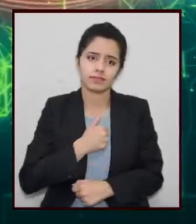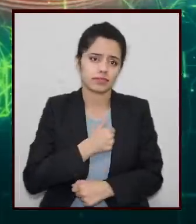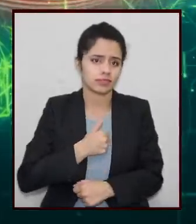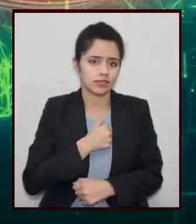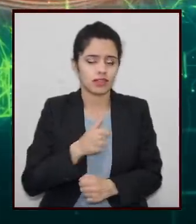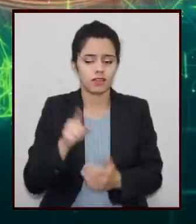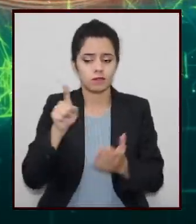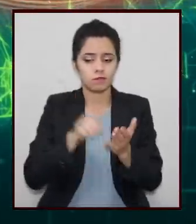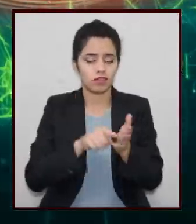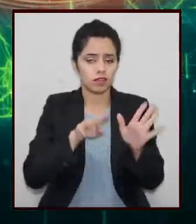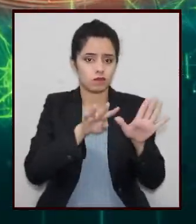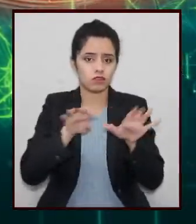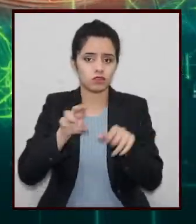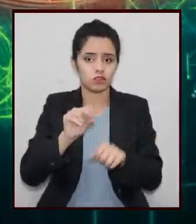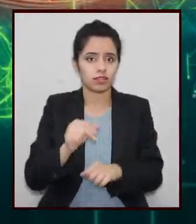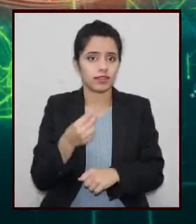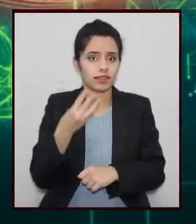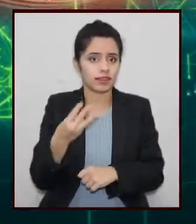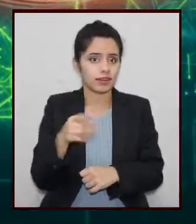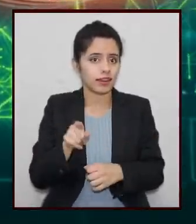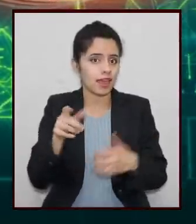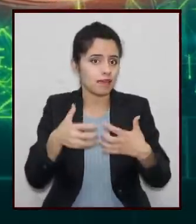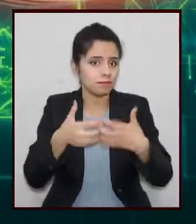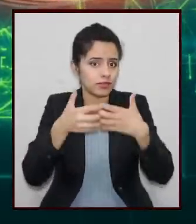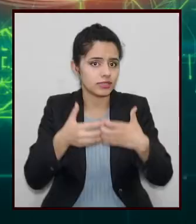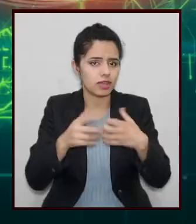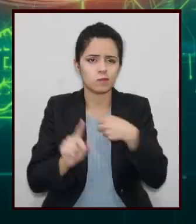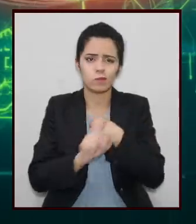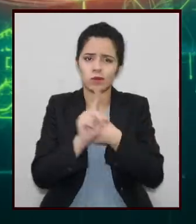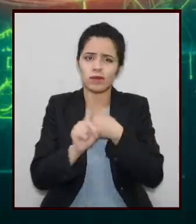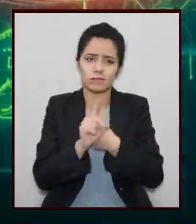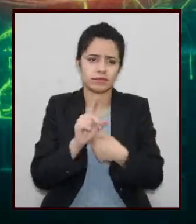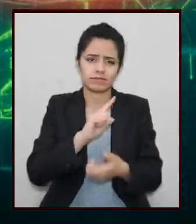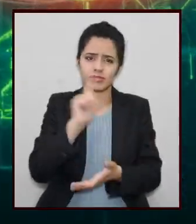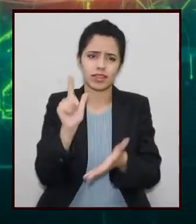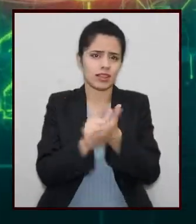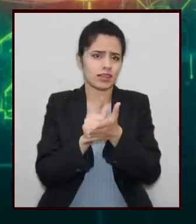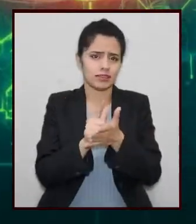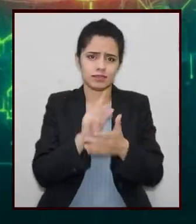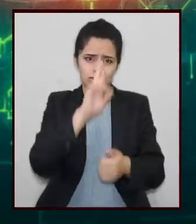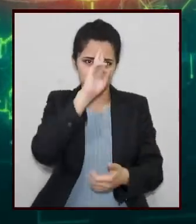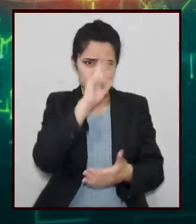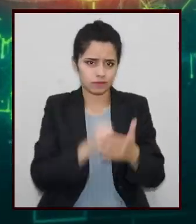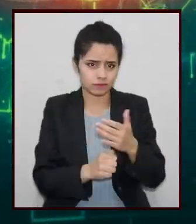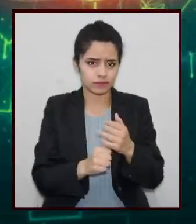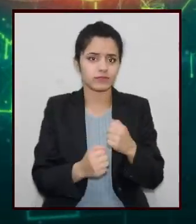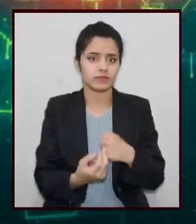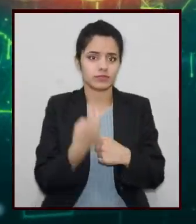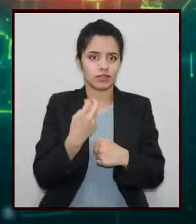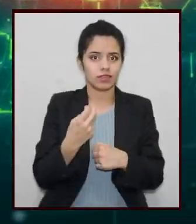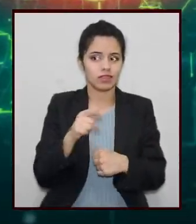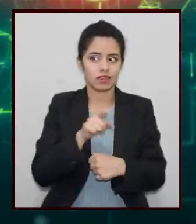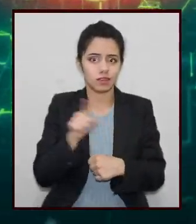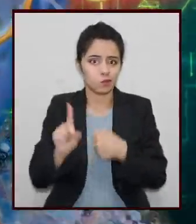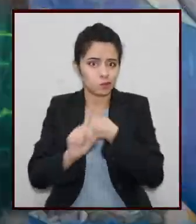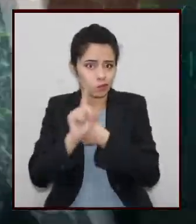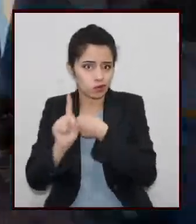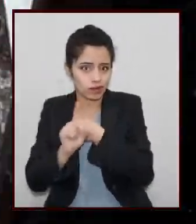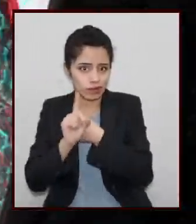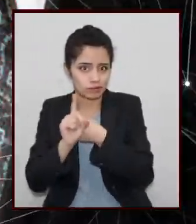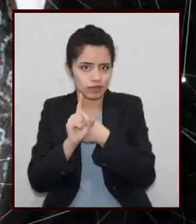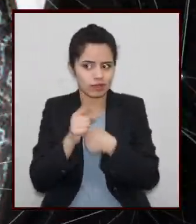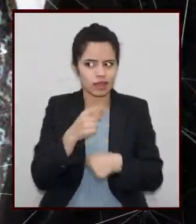en 1983, la empresa empezó a tener muchos problemas legales y alguien se aprovechó de la distracción que eso